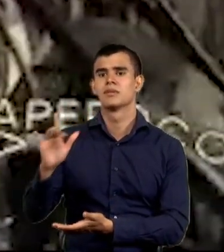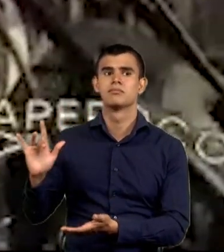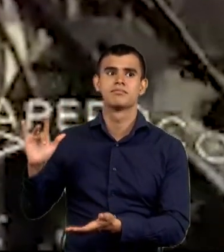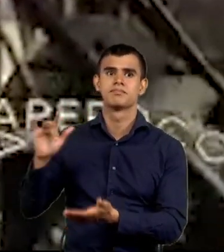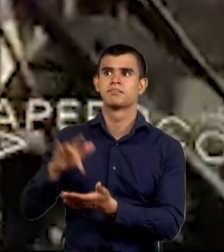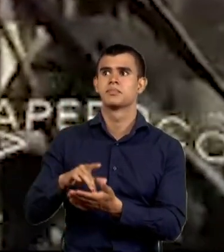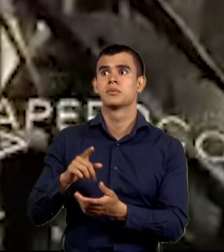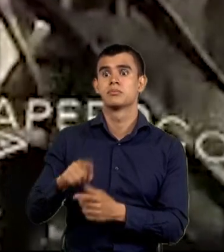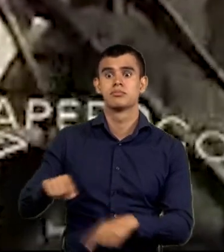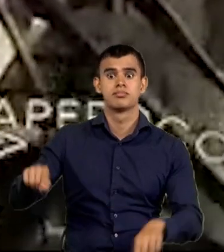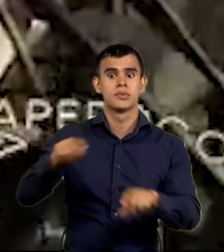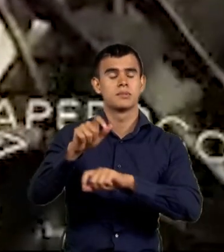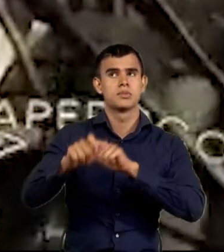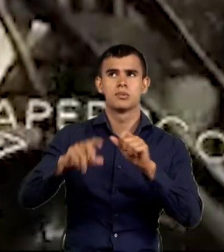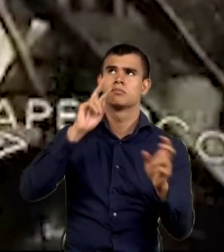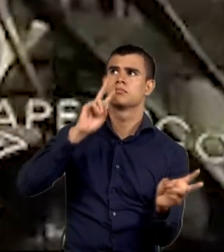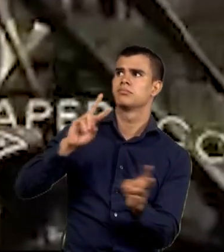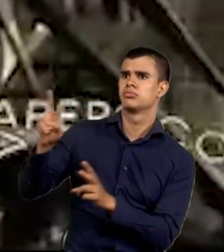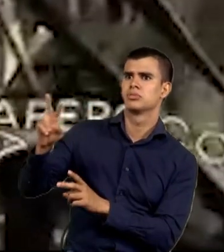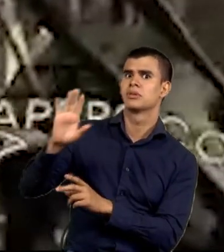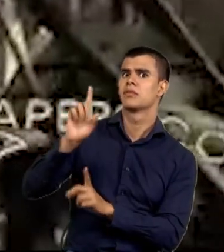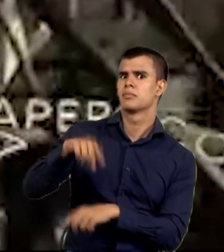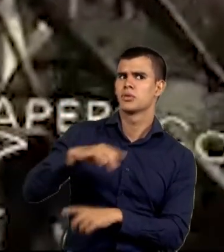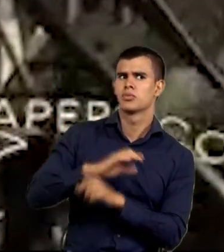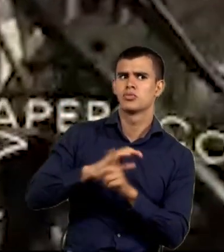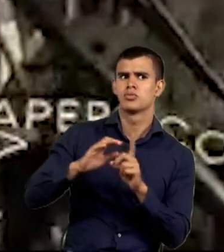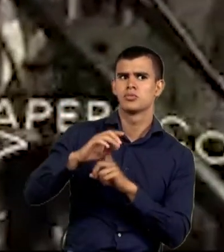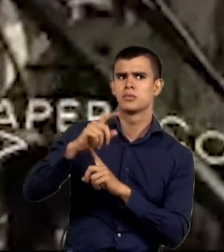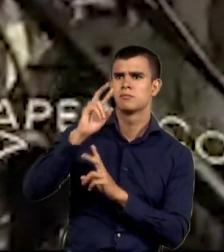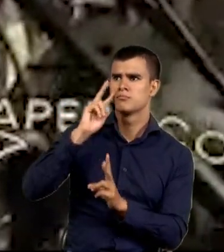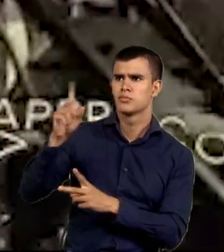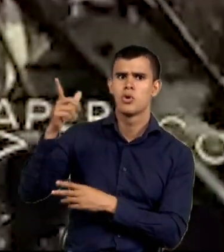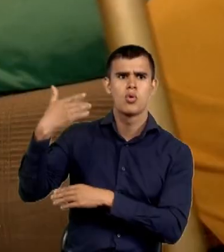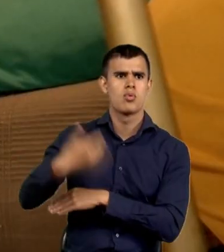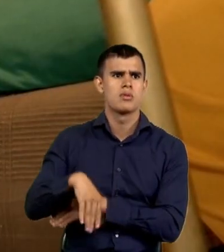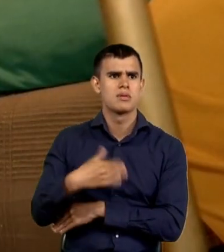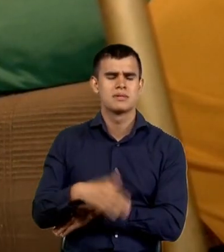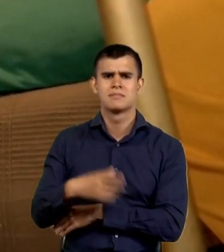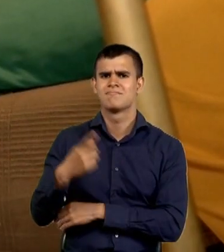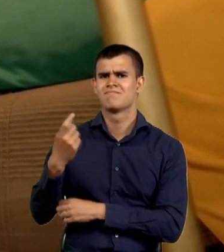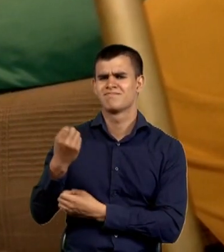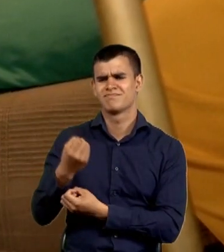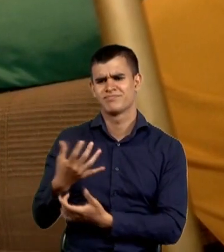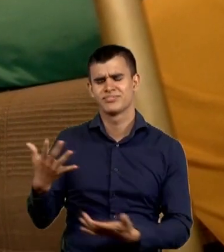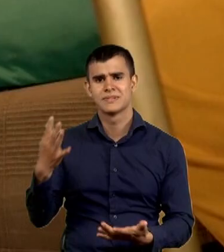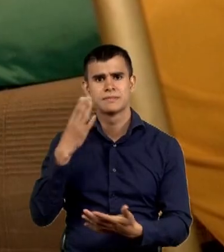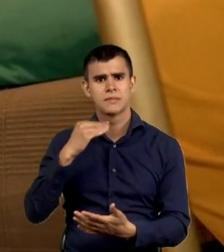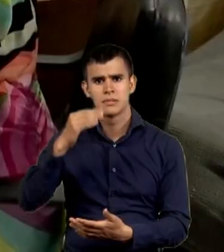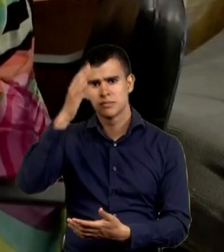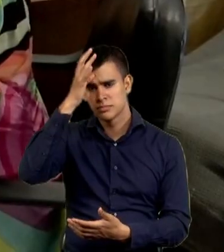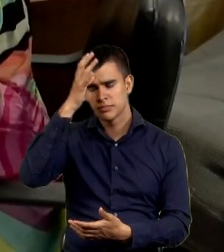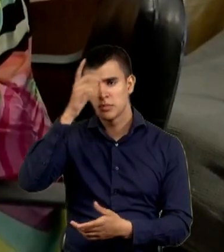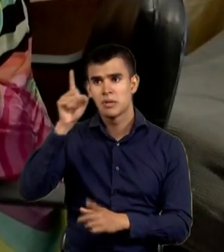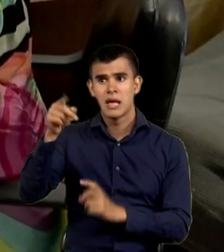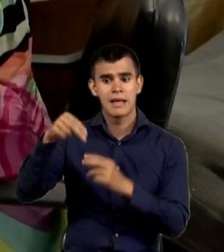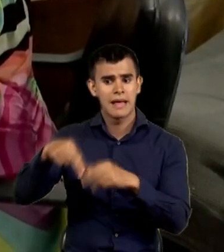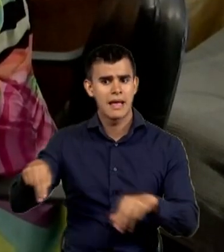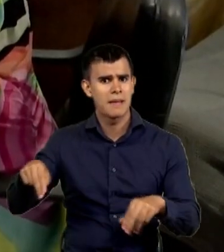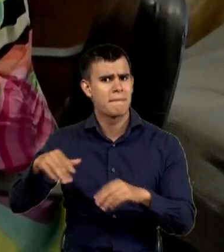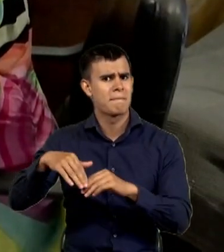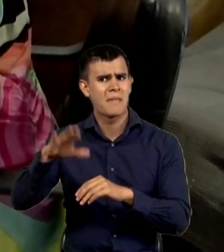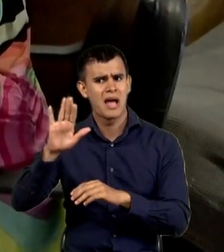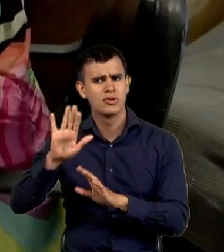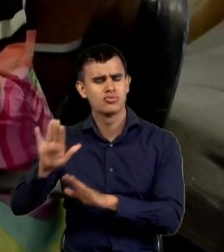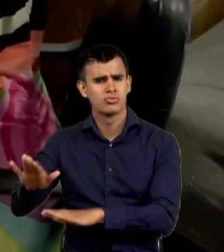Mientras las tarimas se engalanan con la presencia de Isabel en sus tablas, el mundo y la cultura comprenden que para mujeres como ella, con la fuerza que le enseñó la calle y